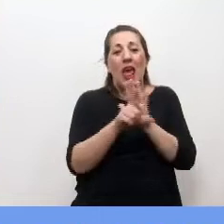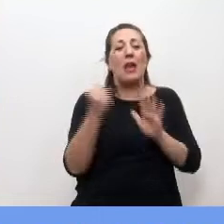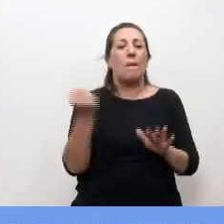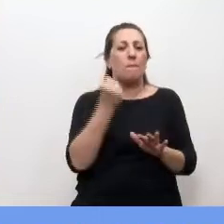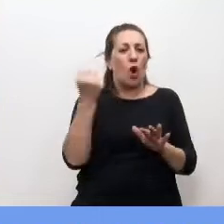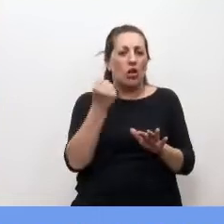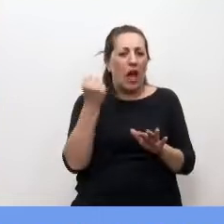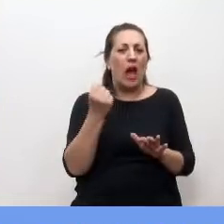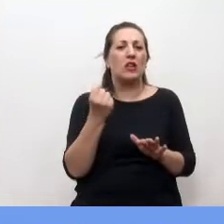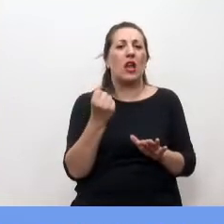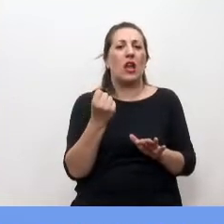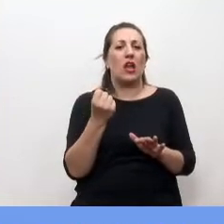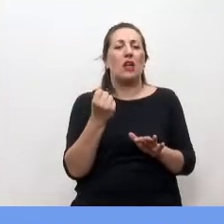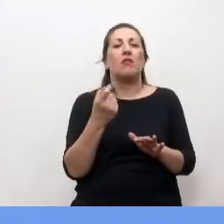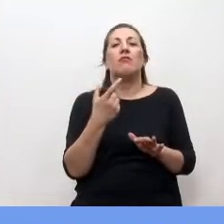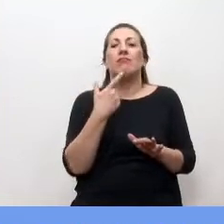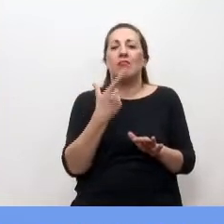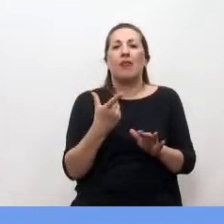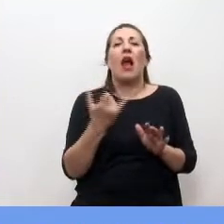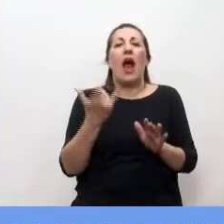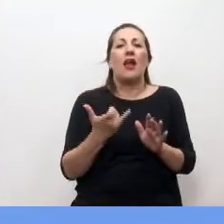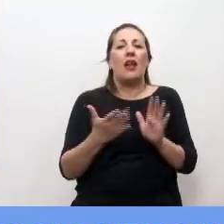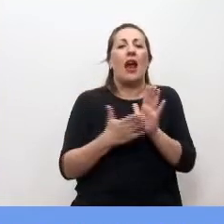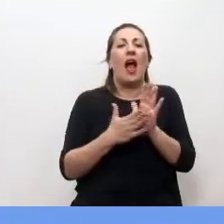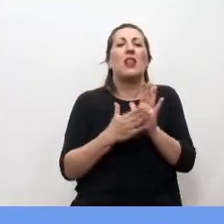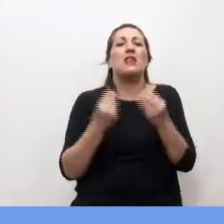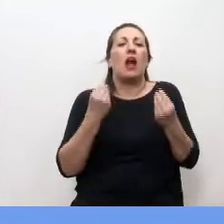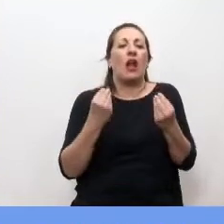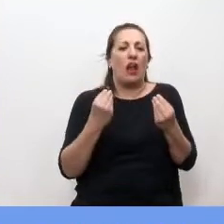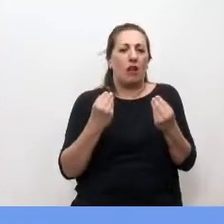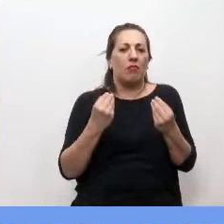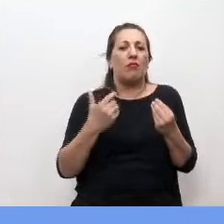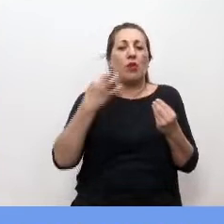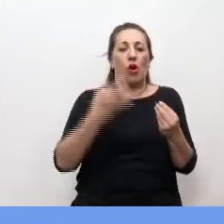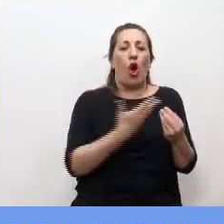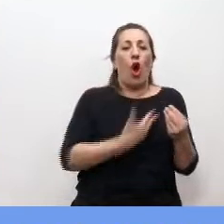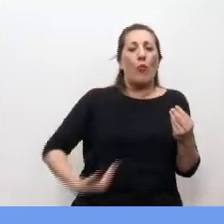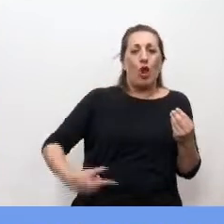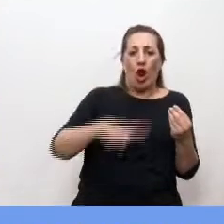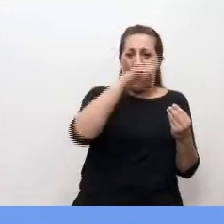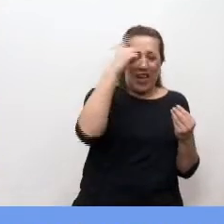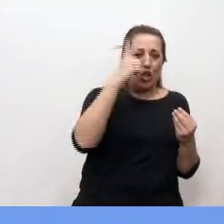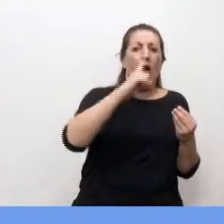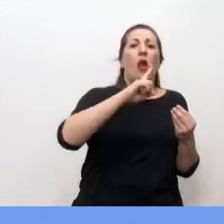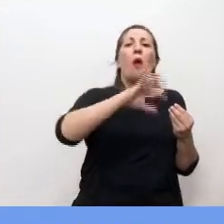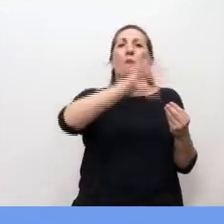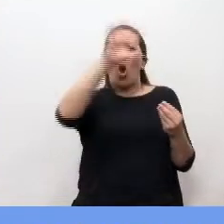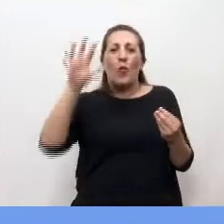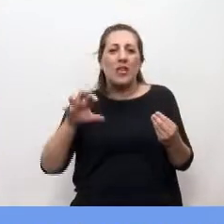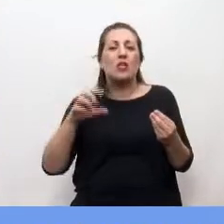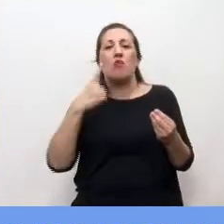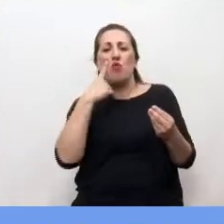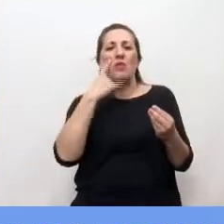destacarlo garantiza la articulación Federal entre el gobierno nacional las provincias y los municipios